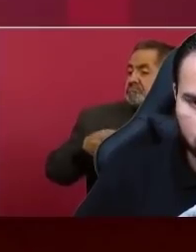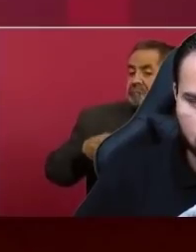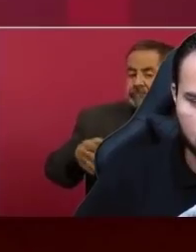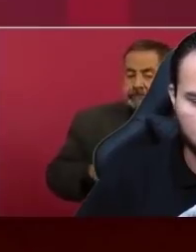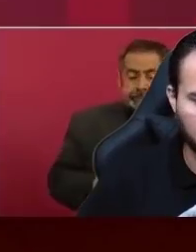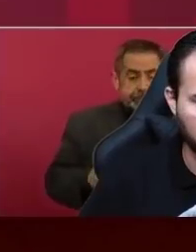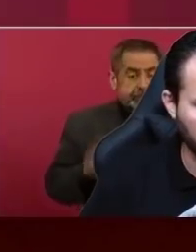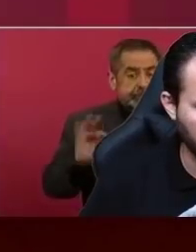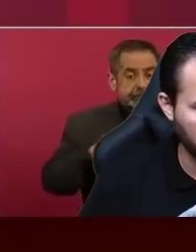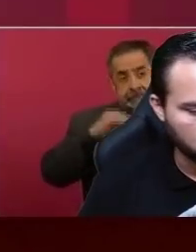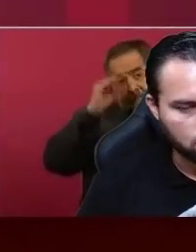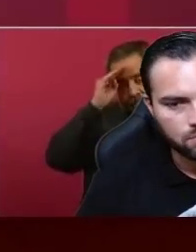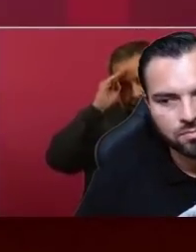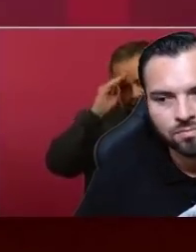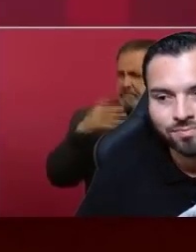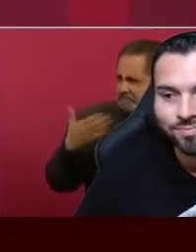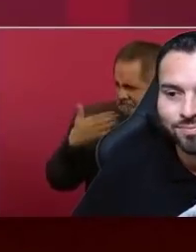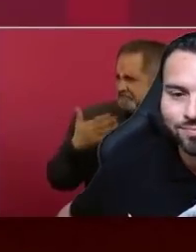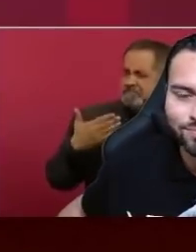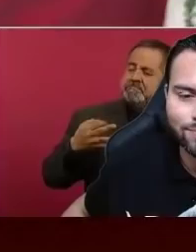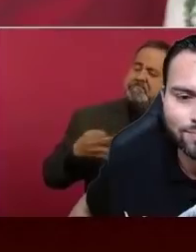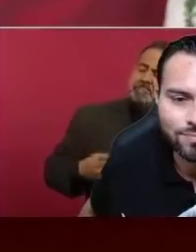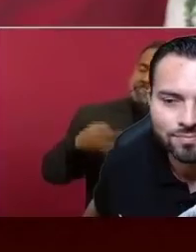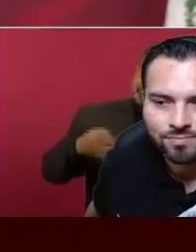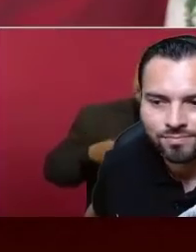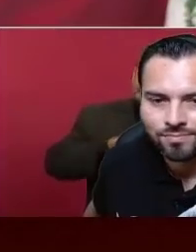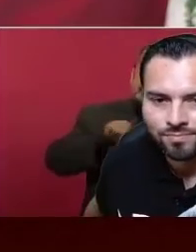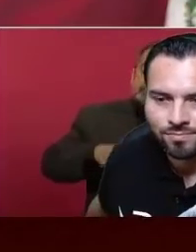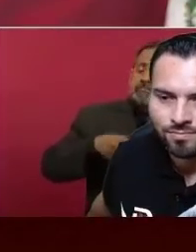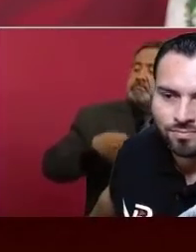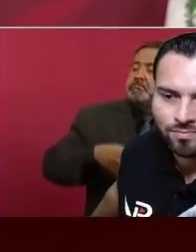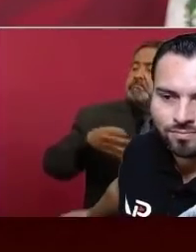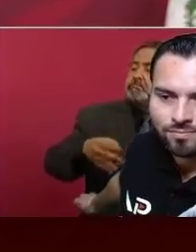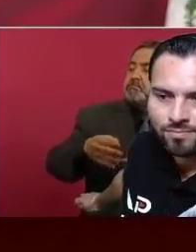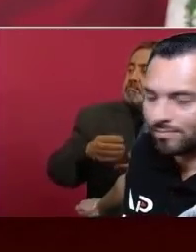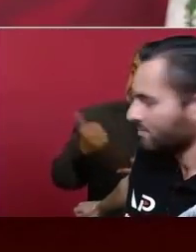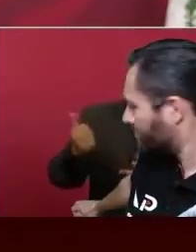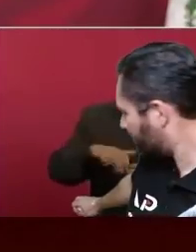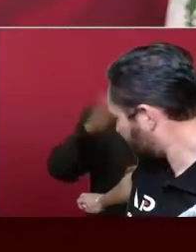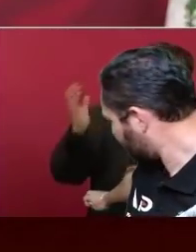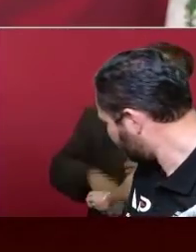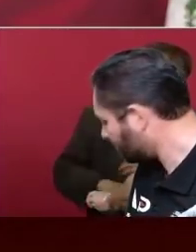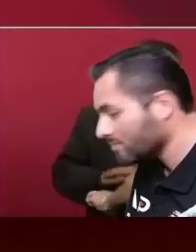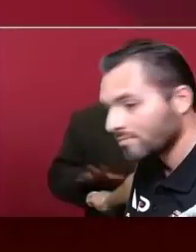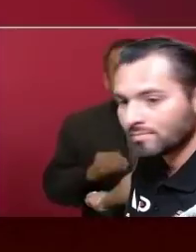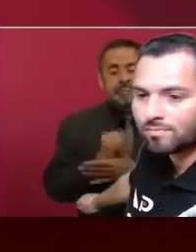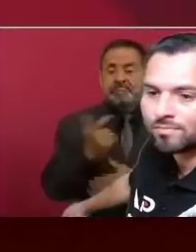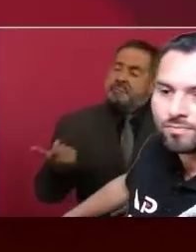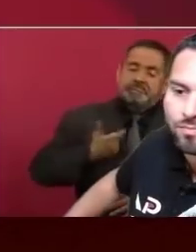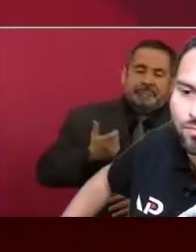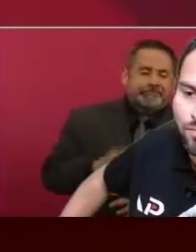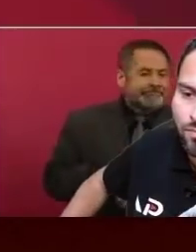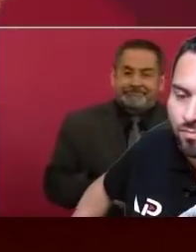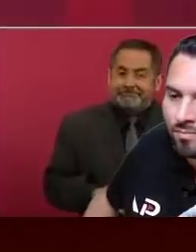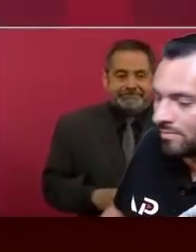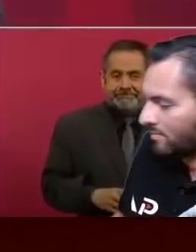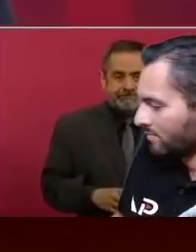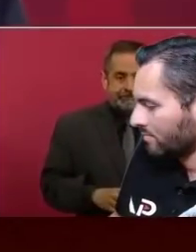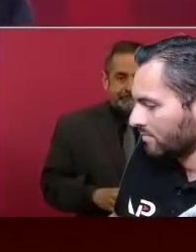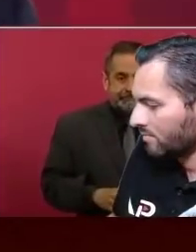piensan que va a ser e indispensable el que nos